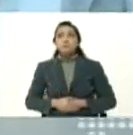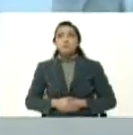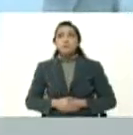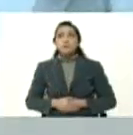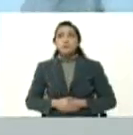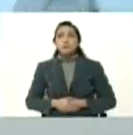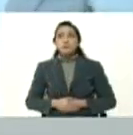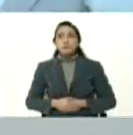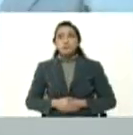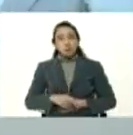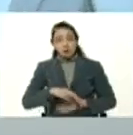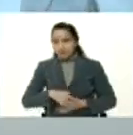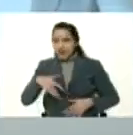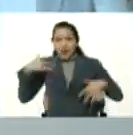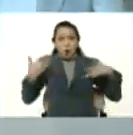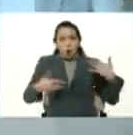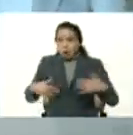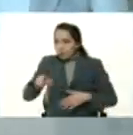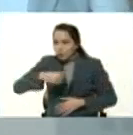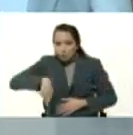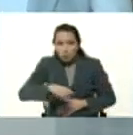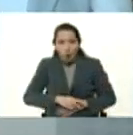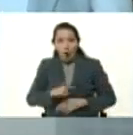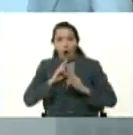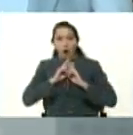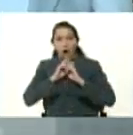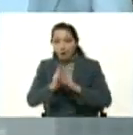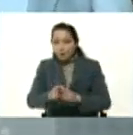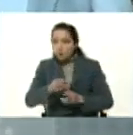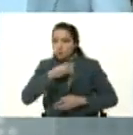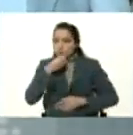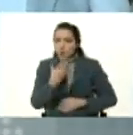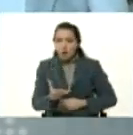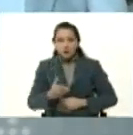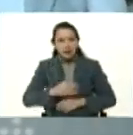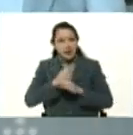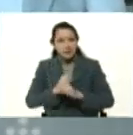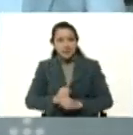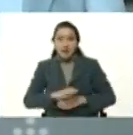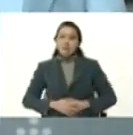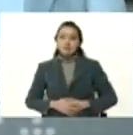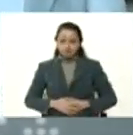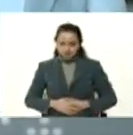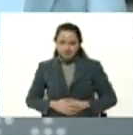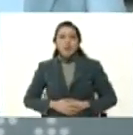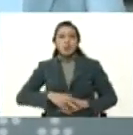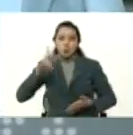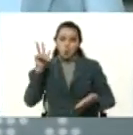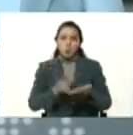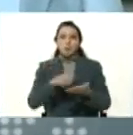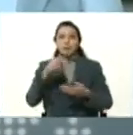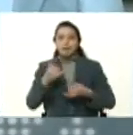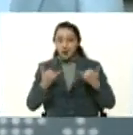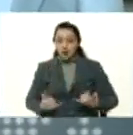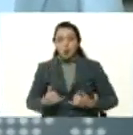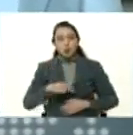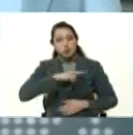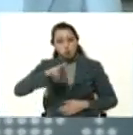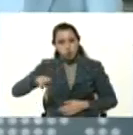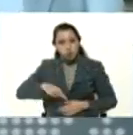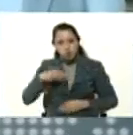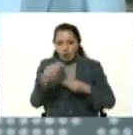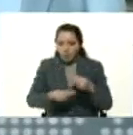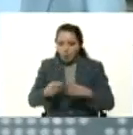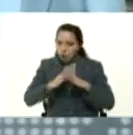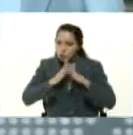Bueno, que aquí todos están muy contentos con esa respuesta, señor presidente. Y así será. Cúmplase. Hoy mismo nosotros, todos